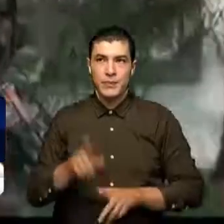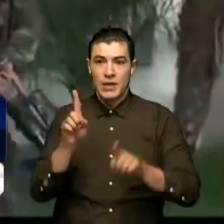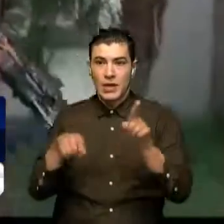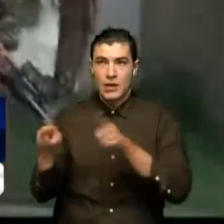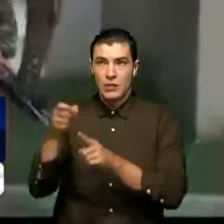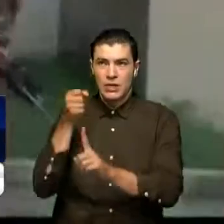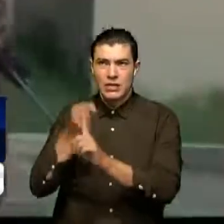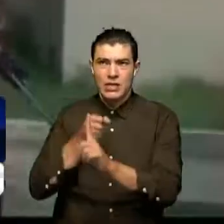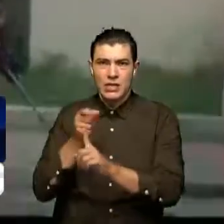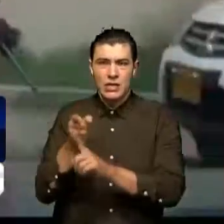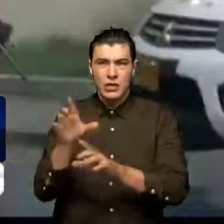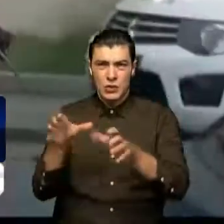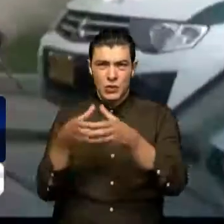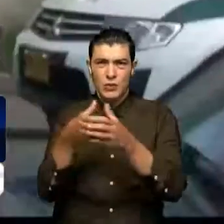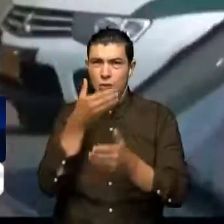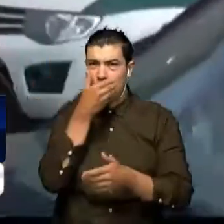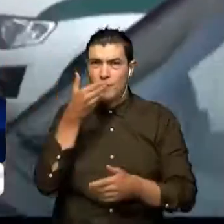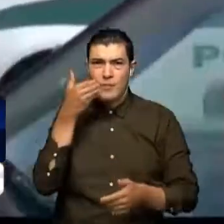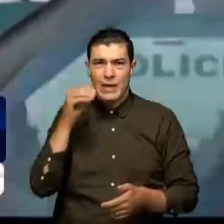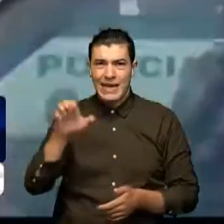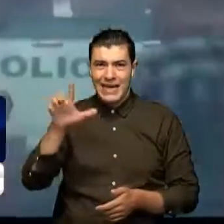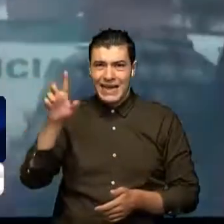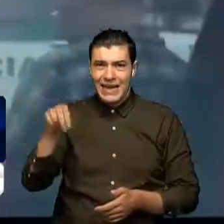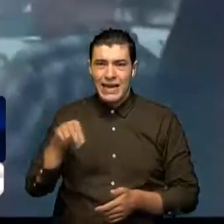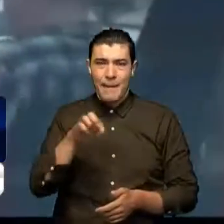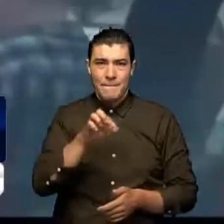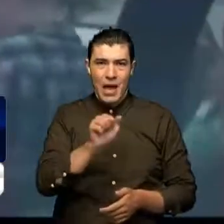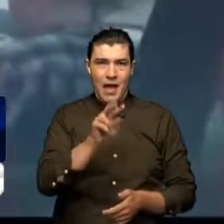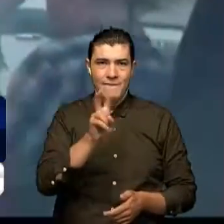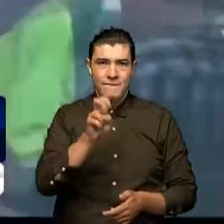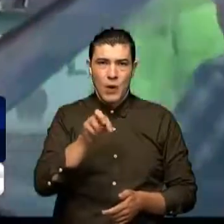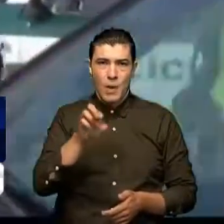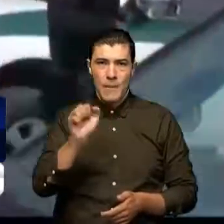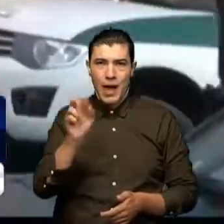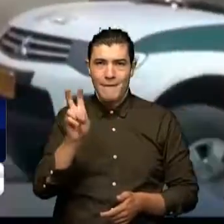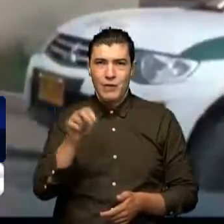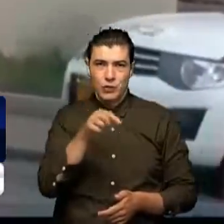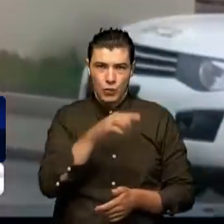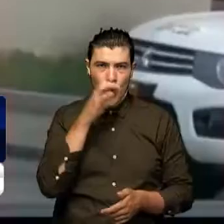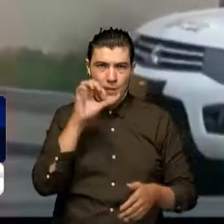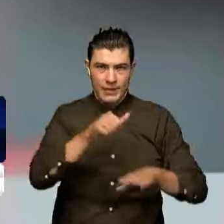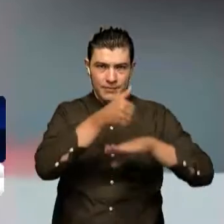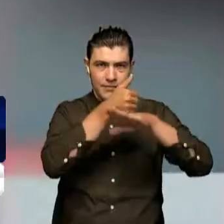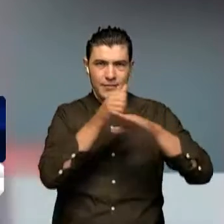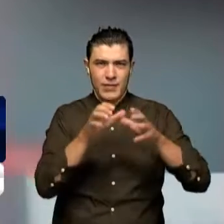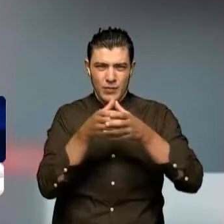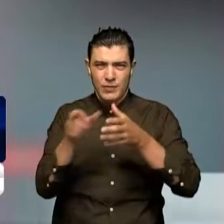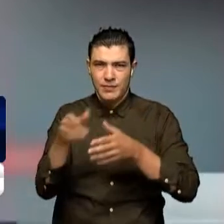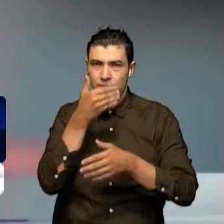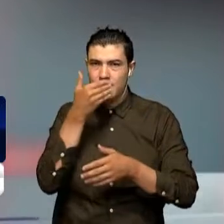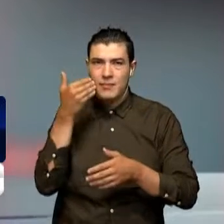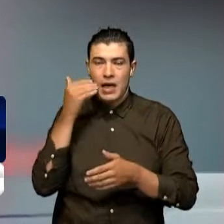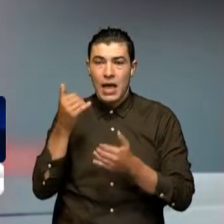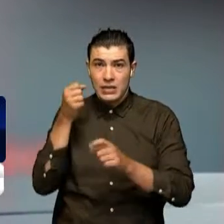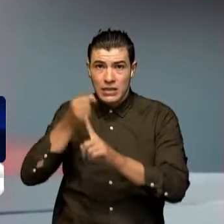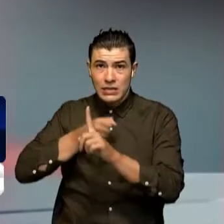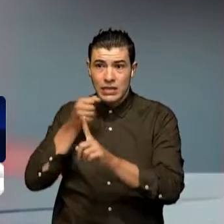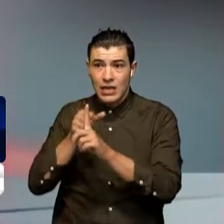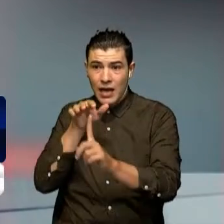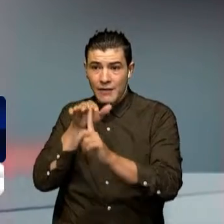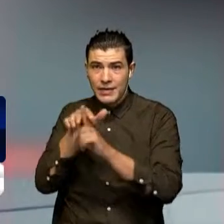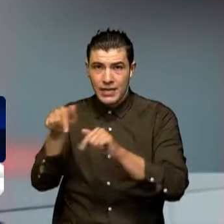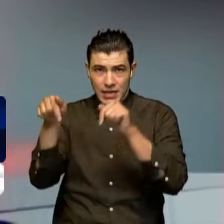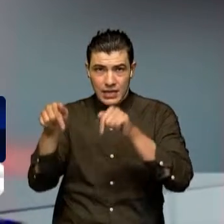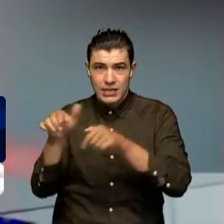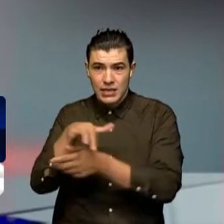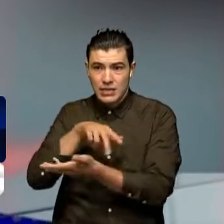intentos ha tenido el frente efraín pabón pabón de l n para realizar operaciones subversivas en santander el último de sus ataques en el departamento fue en